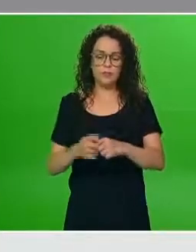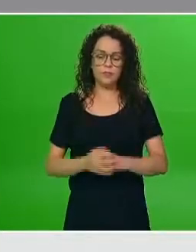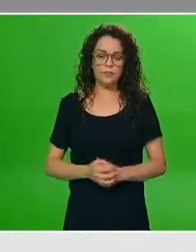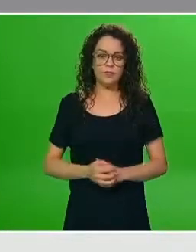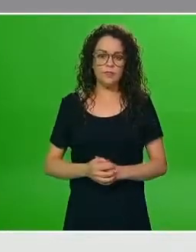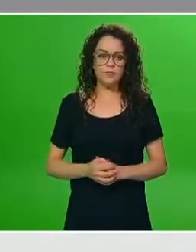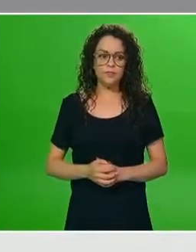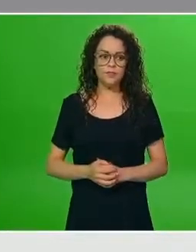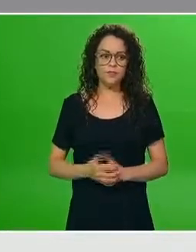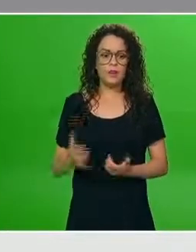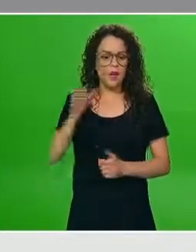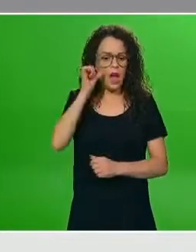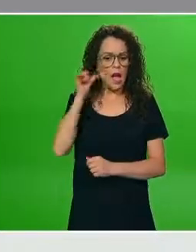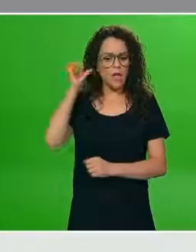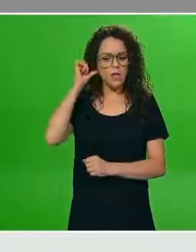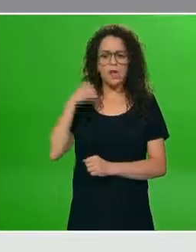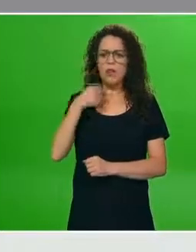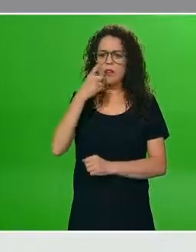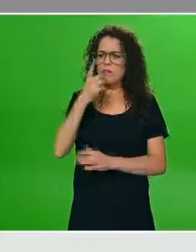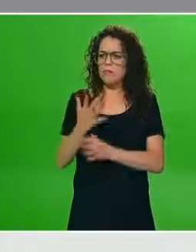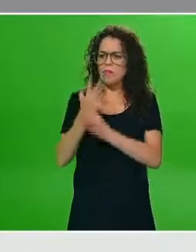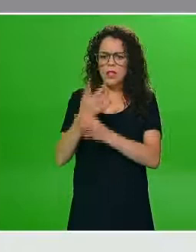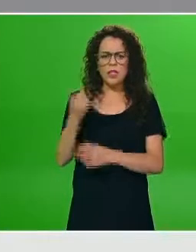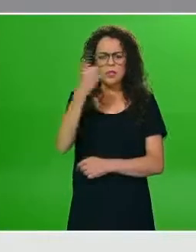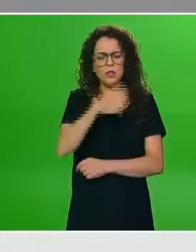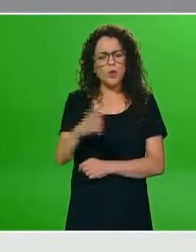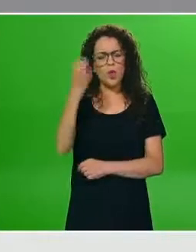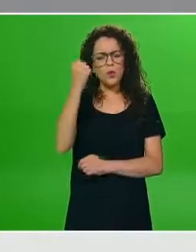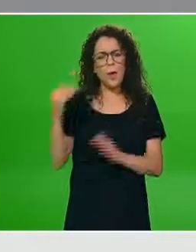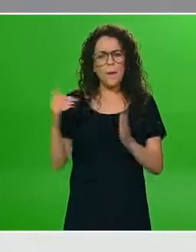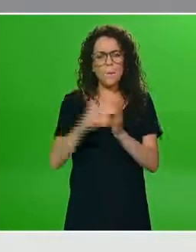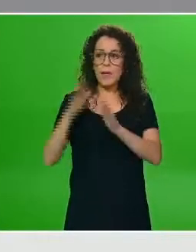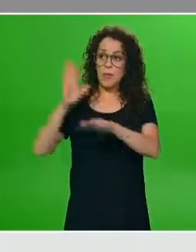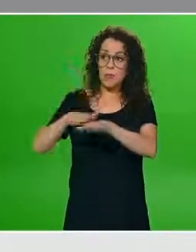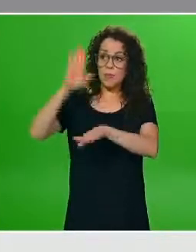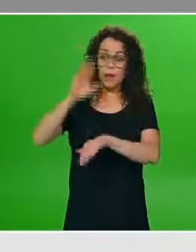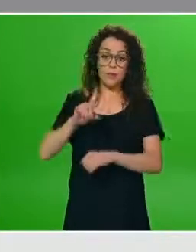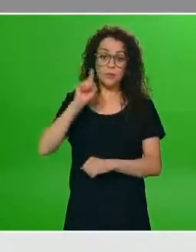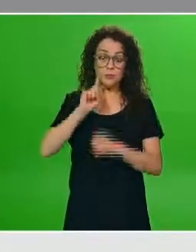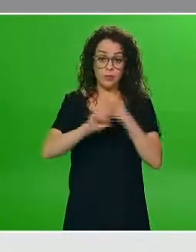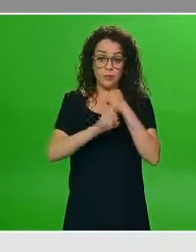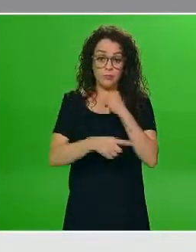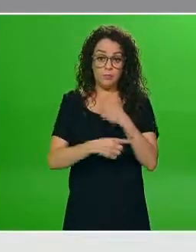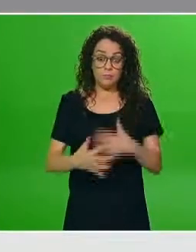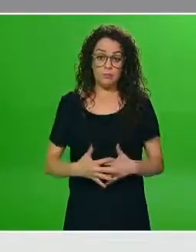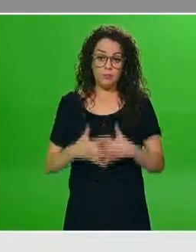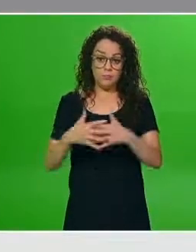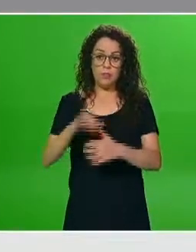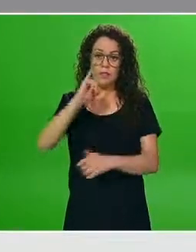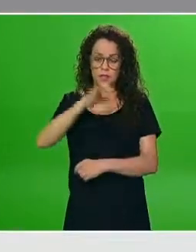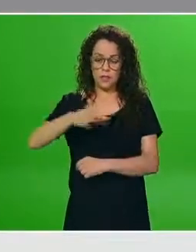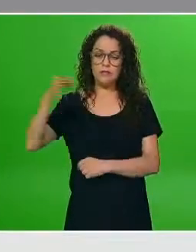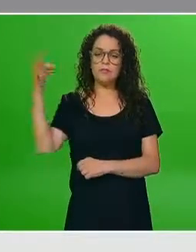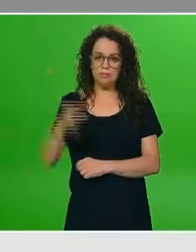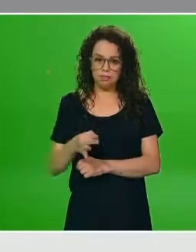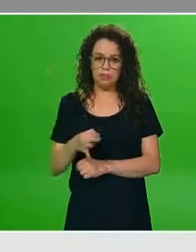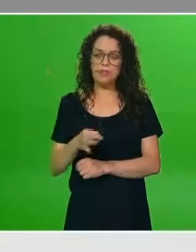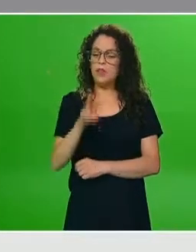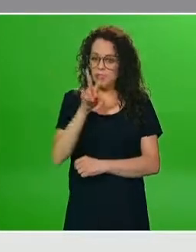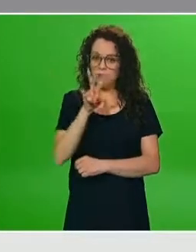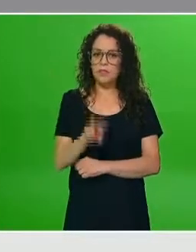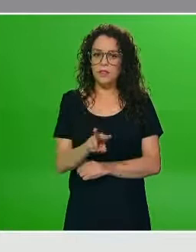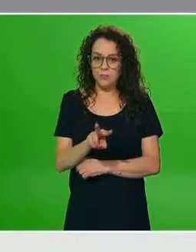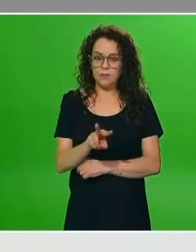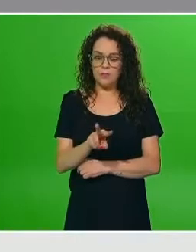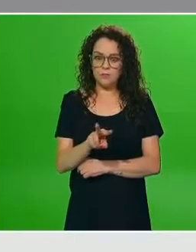número que reportamos ayer de más de 109,000 mujeres embarazadas son realmente mujeres embarazadas. Hemos pedido